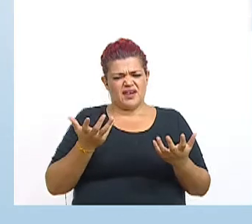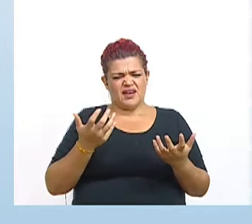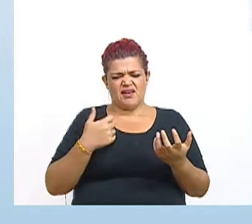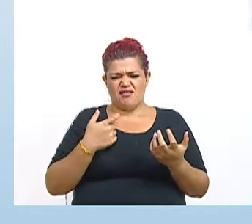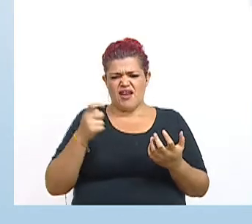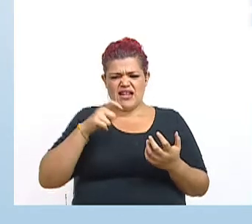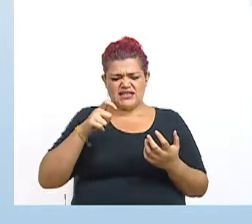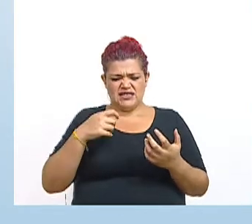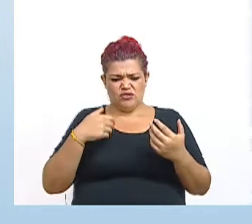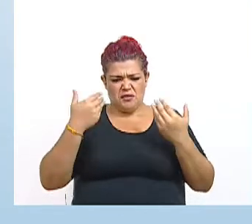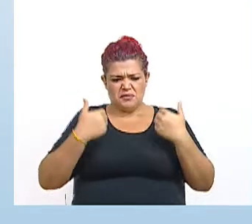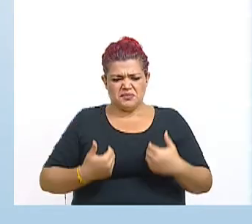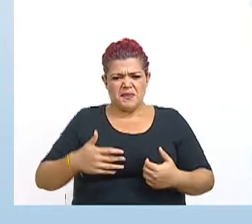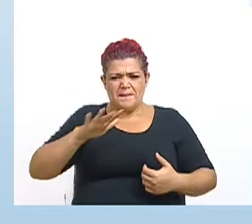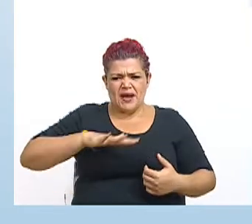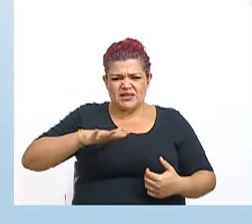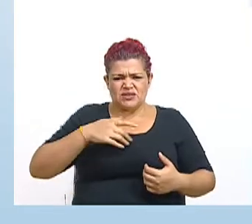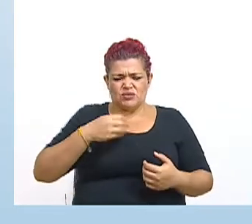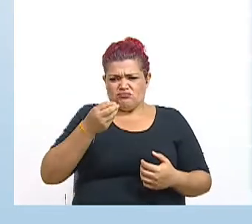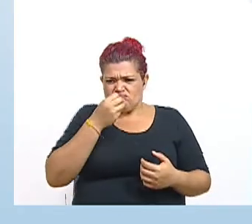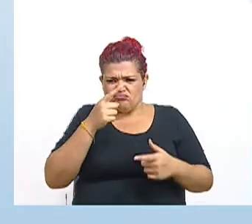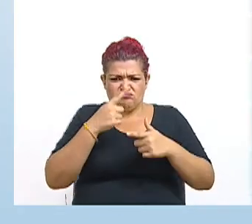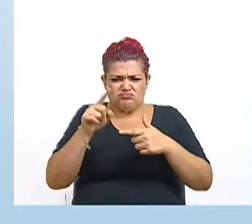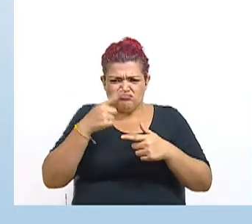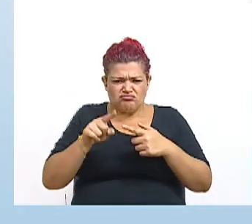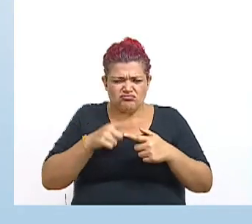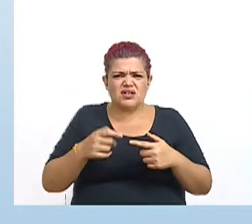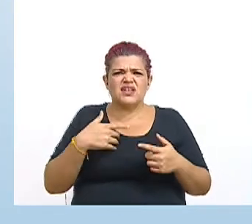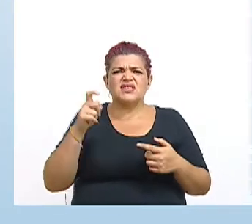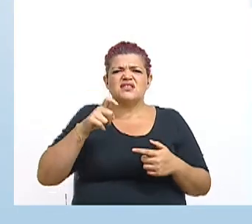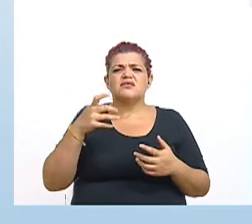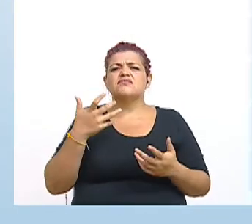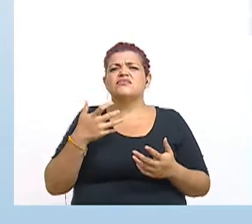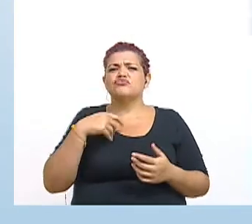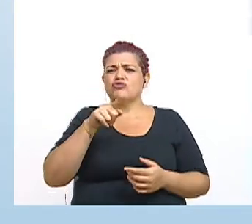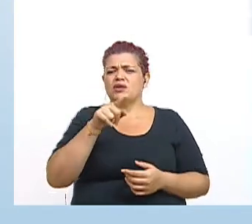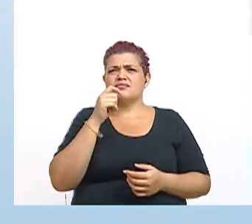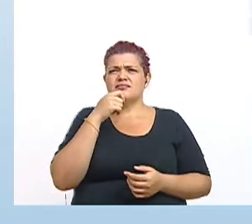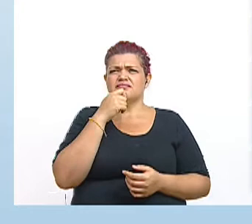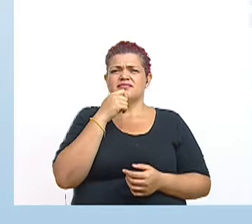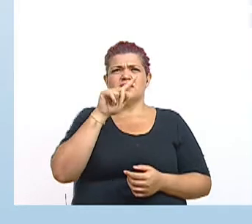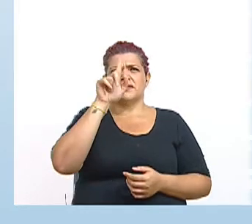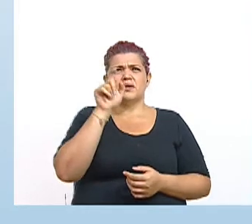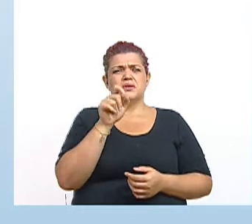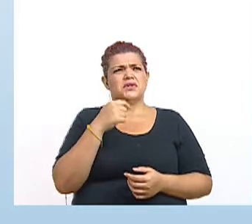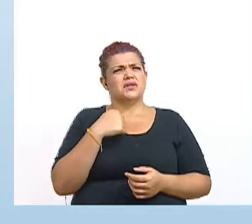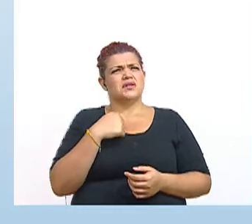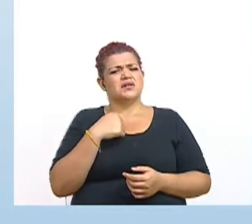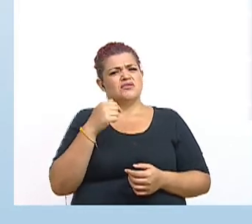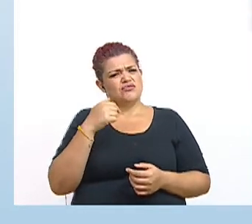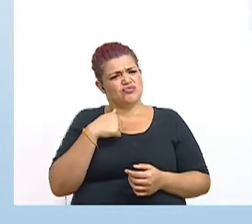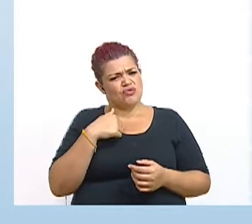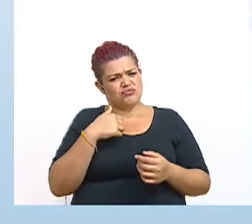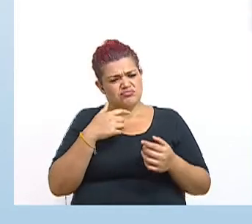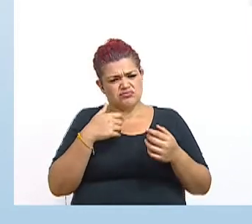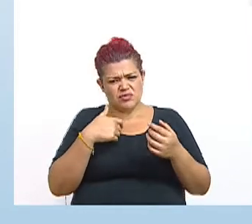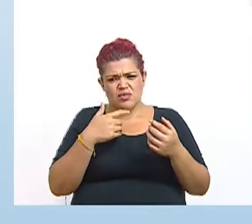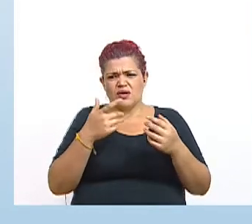recursos. ¿Alguna vez te has preguntado si los recursos naturales que tenemos disponibles son